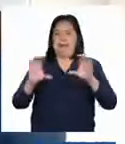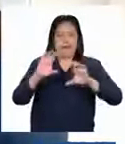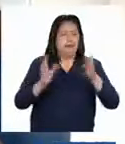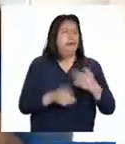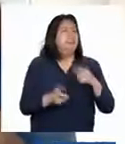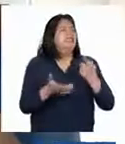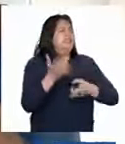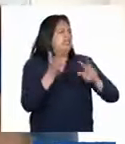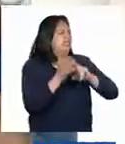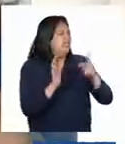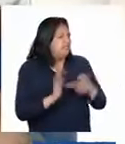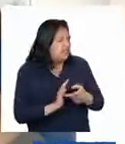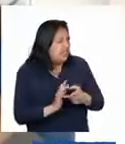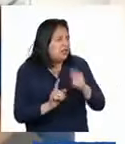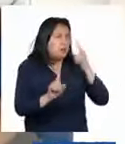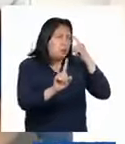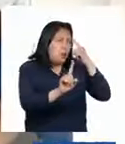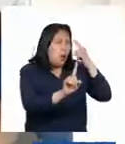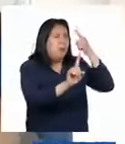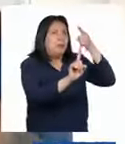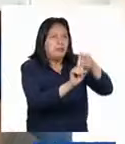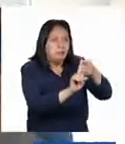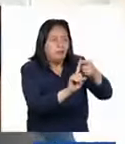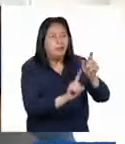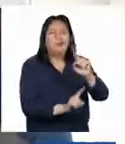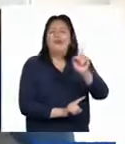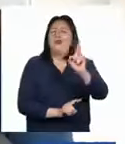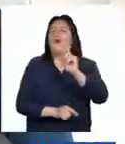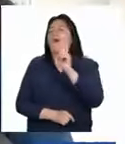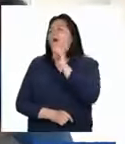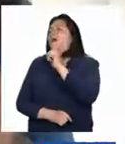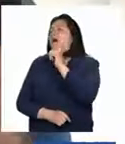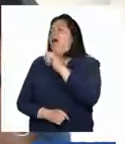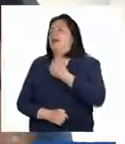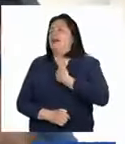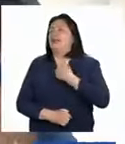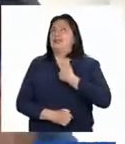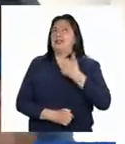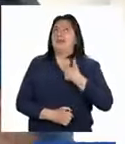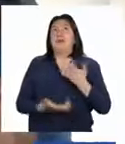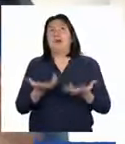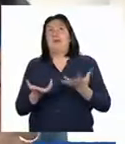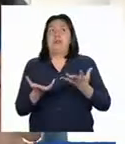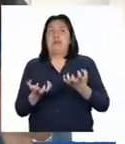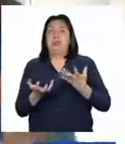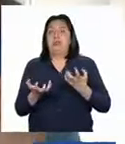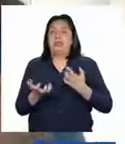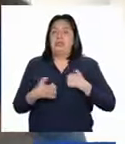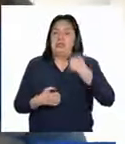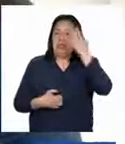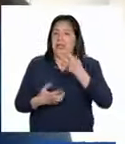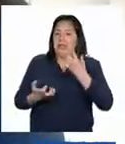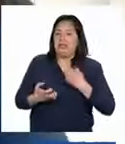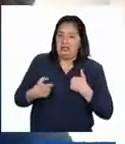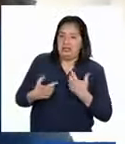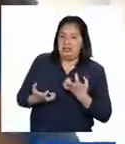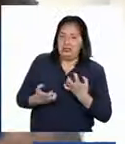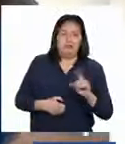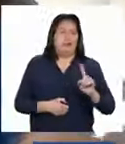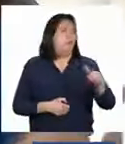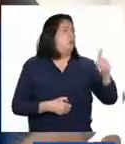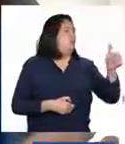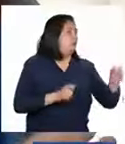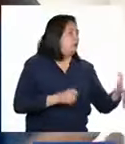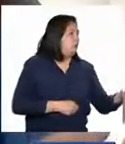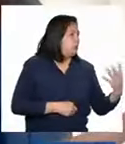manera objetiva, es decir, que uno no se deja engañar ni por sí mismo, porque a veces uno quiere creer algo, ni por alguien